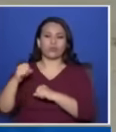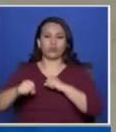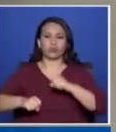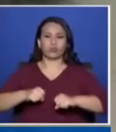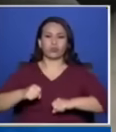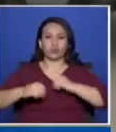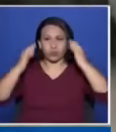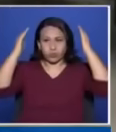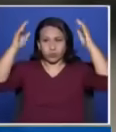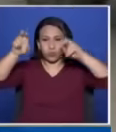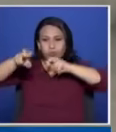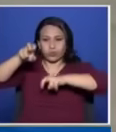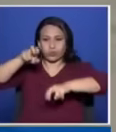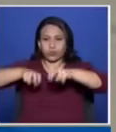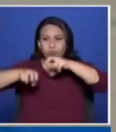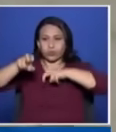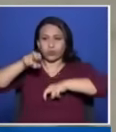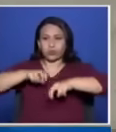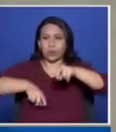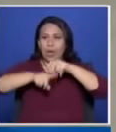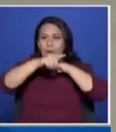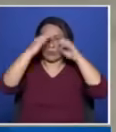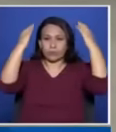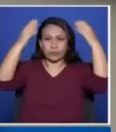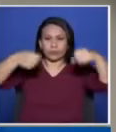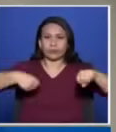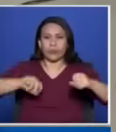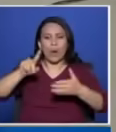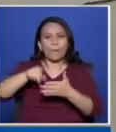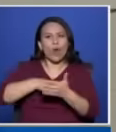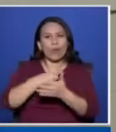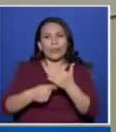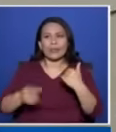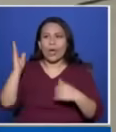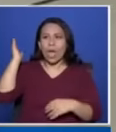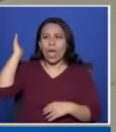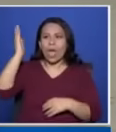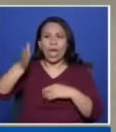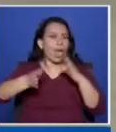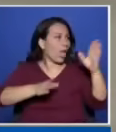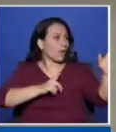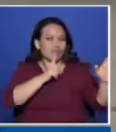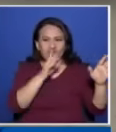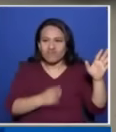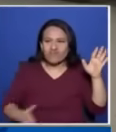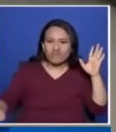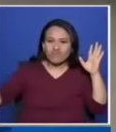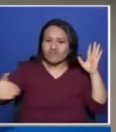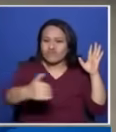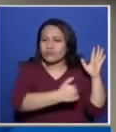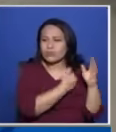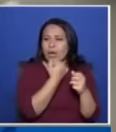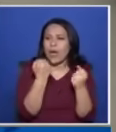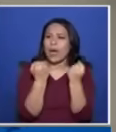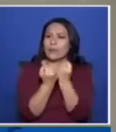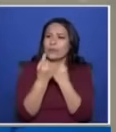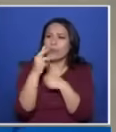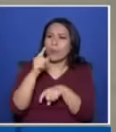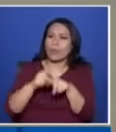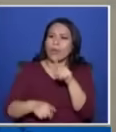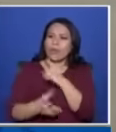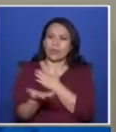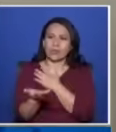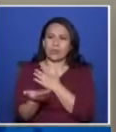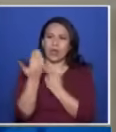tricimotos. Algunos de los conductores de las tricimotos no respetan la señalética. Eso también ocurre en